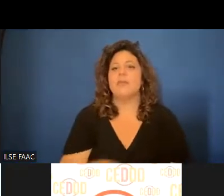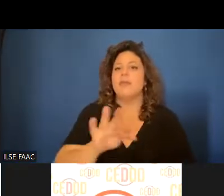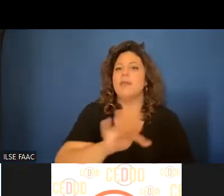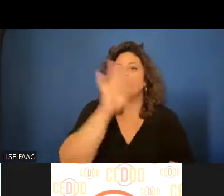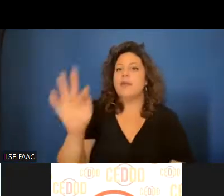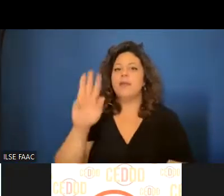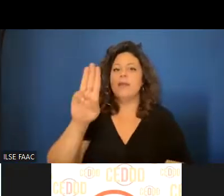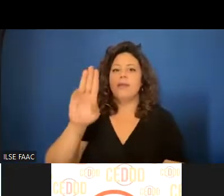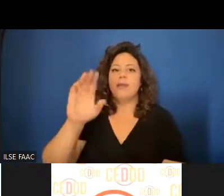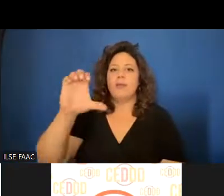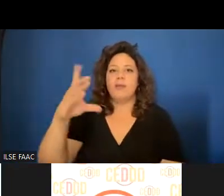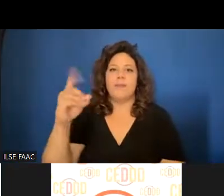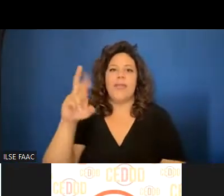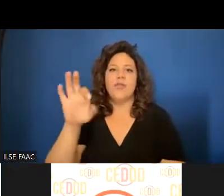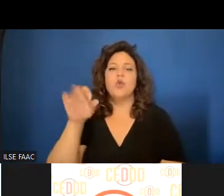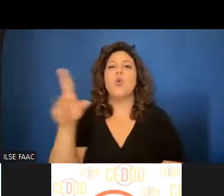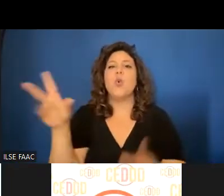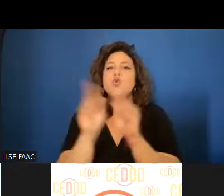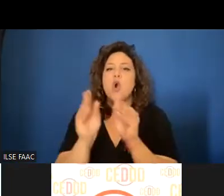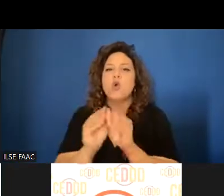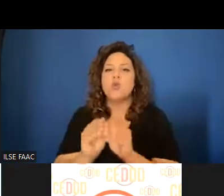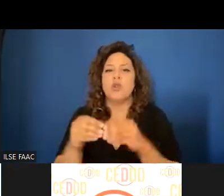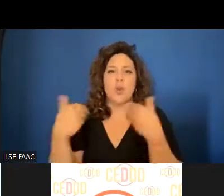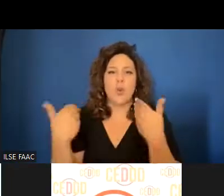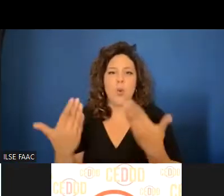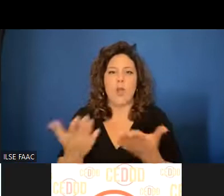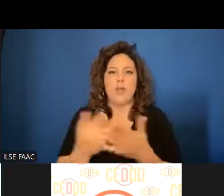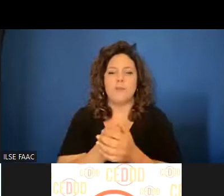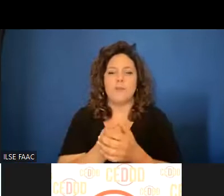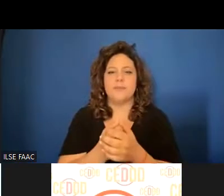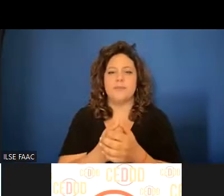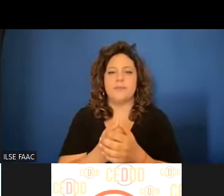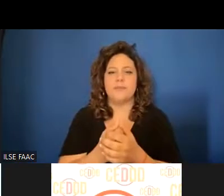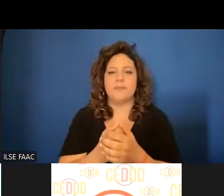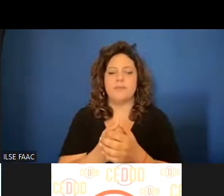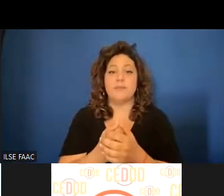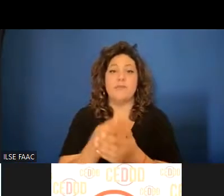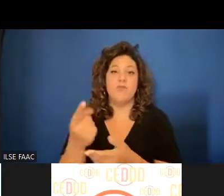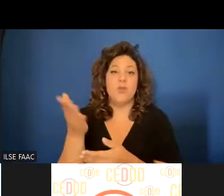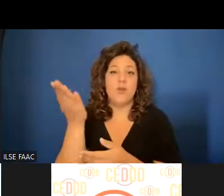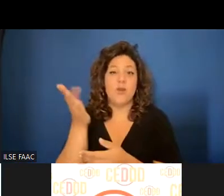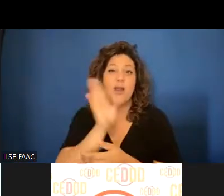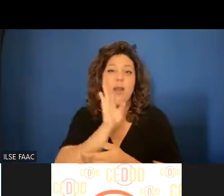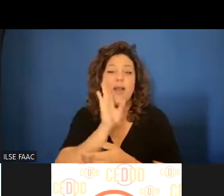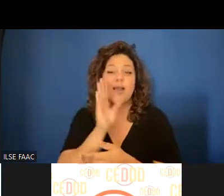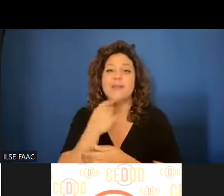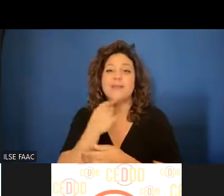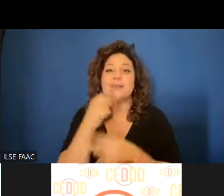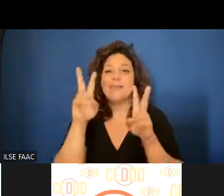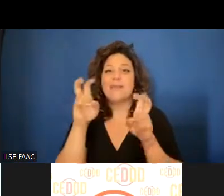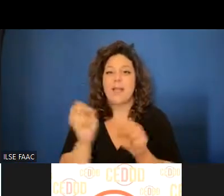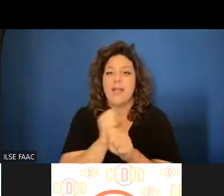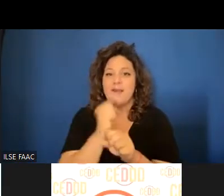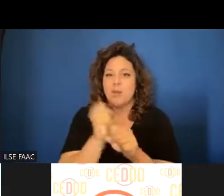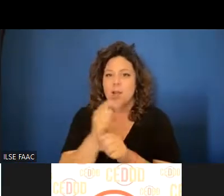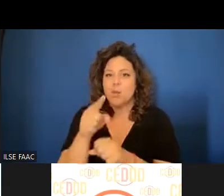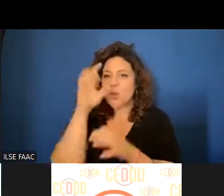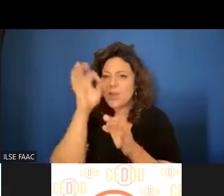materia de discapacidad, perdón, en materia de no de discriminación y de trato igualitario.